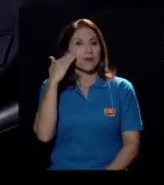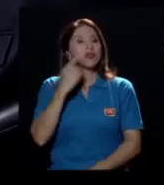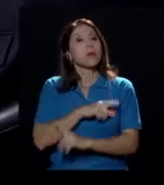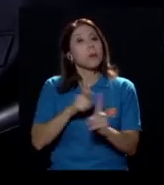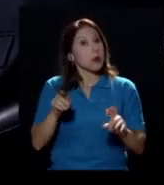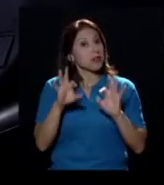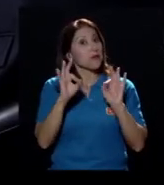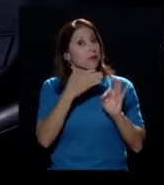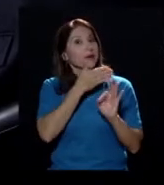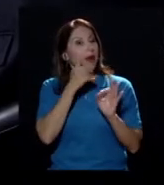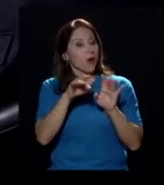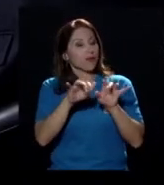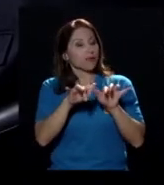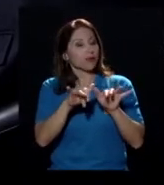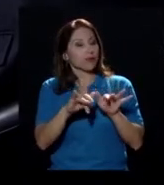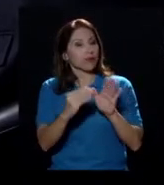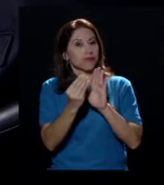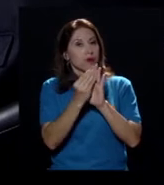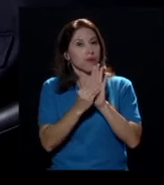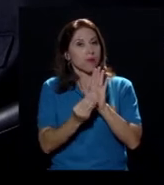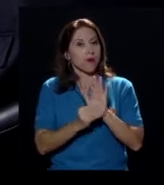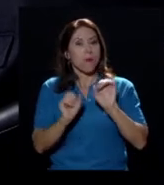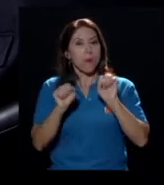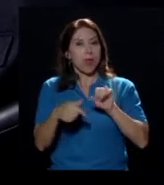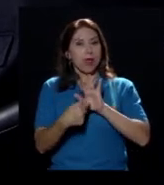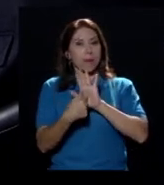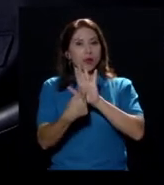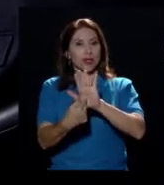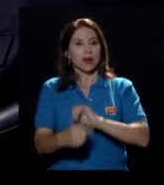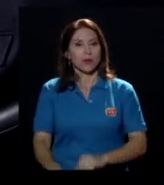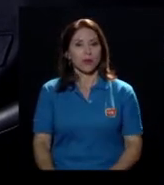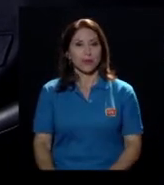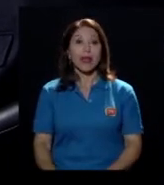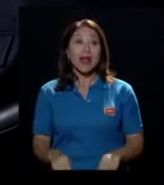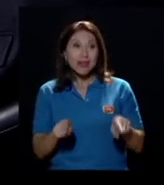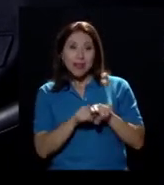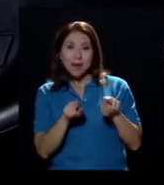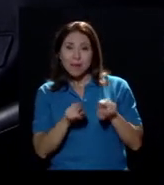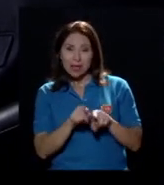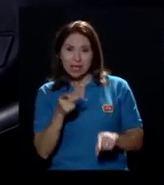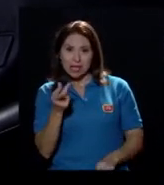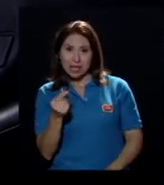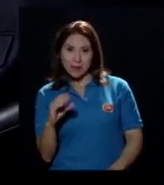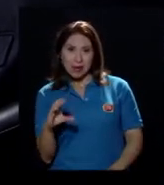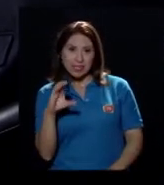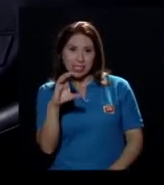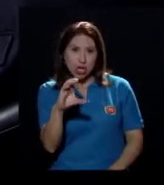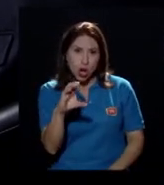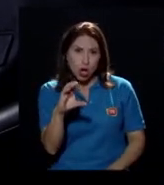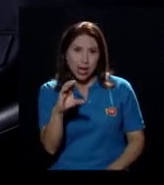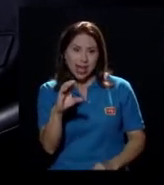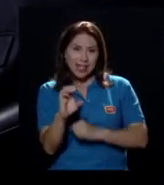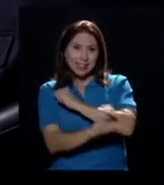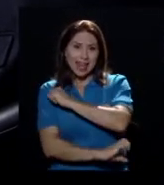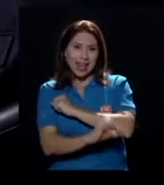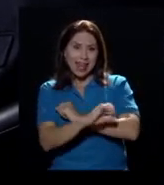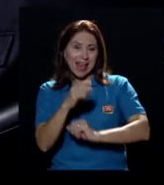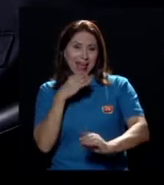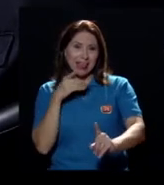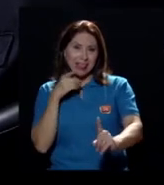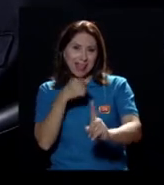que podamos mostrarlo. Otro paréntesito. Inversión extranjera directa es un término que usan los